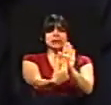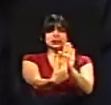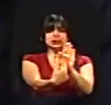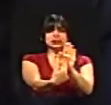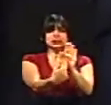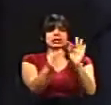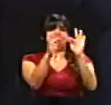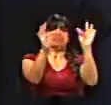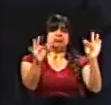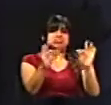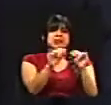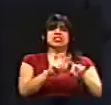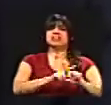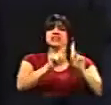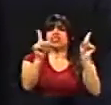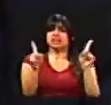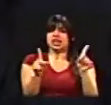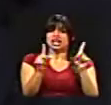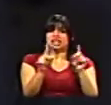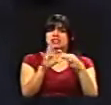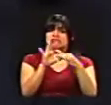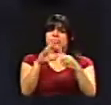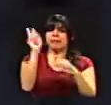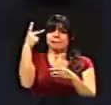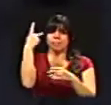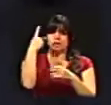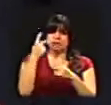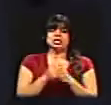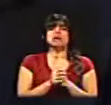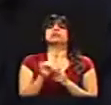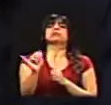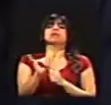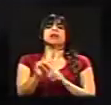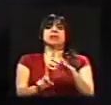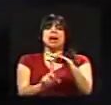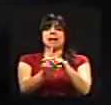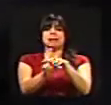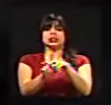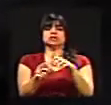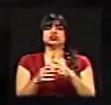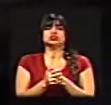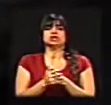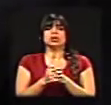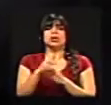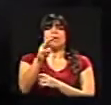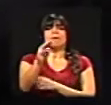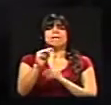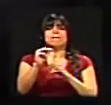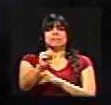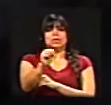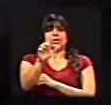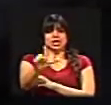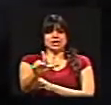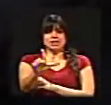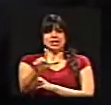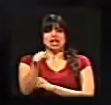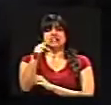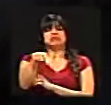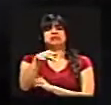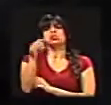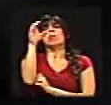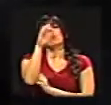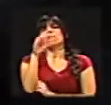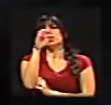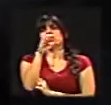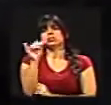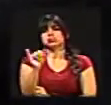una cara por lo menos distinta de la política. También había aparecido el Movimiento Libertario, un poco buscando